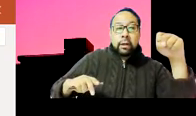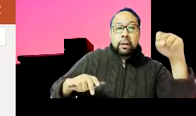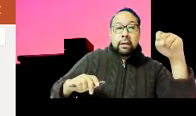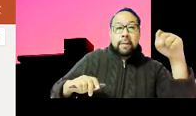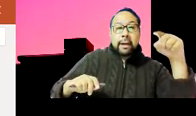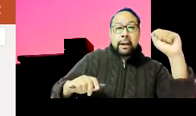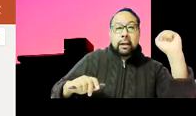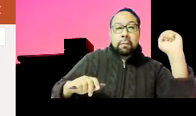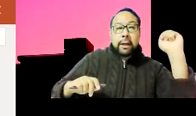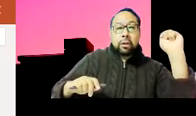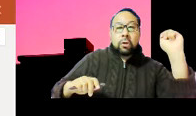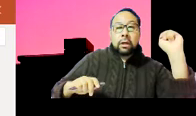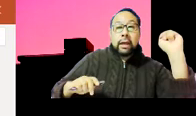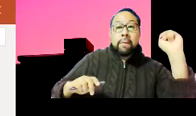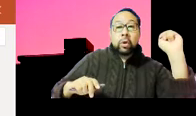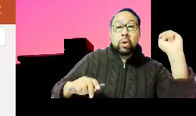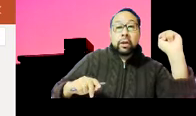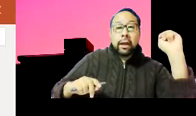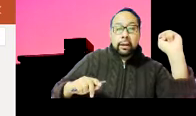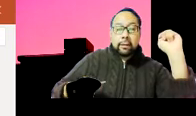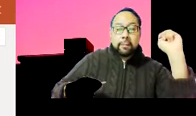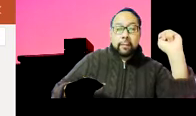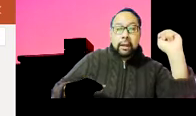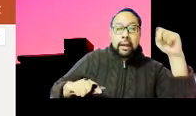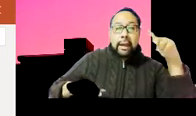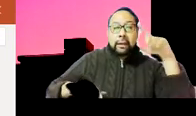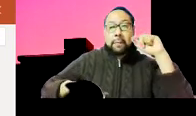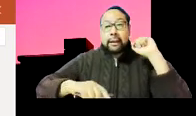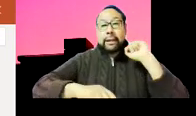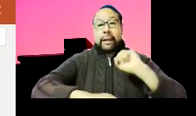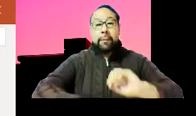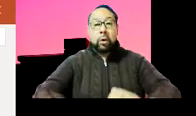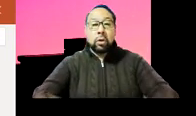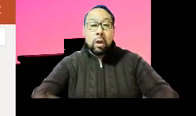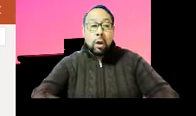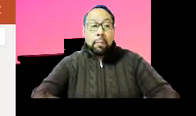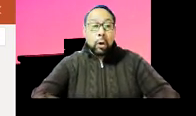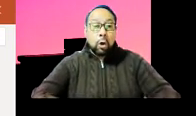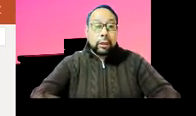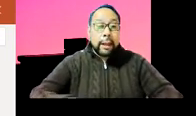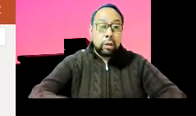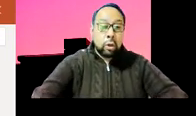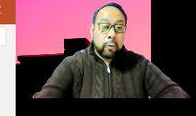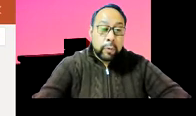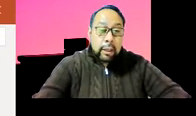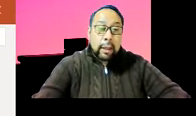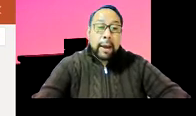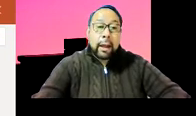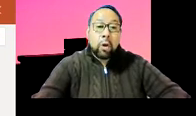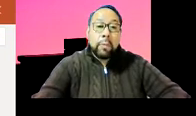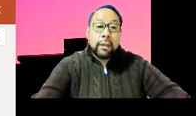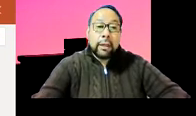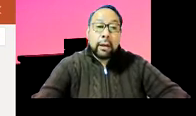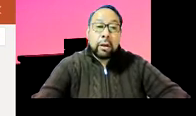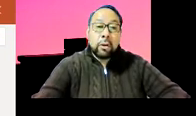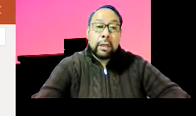persuasión se basa en aspectos emocionales. Es más, diríamos, por lo tanto, que